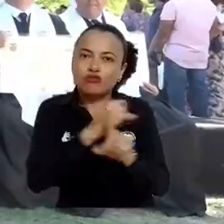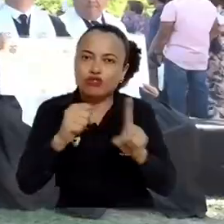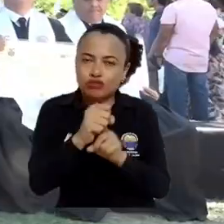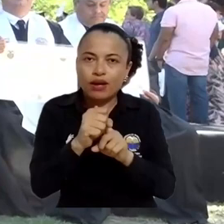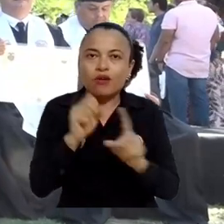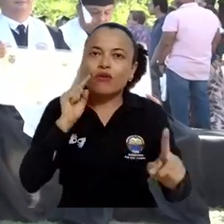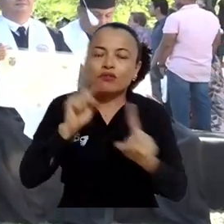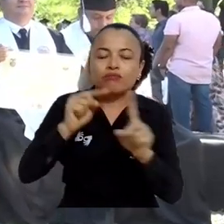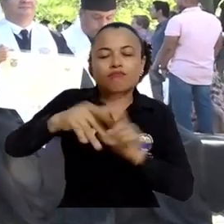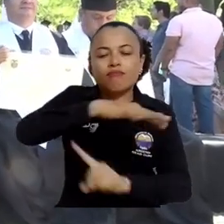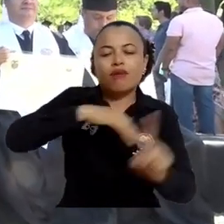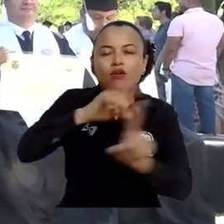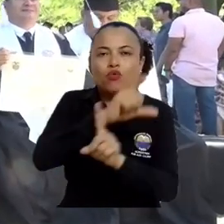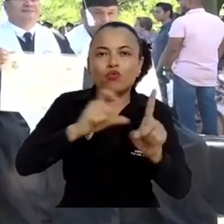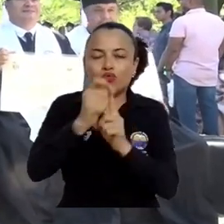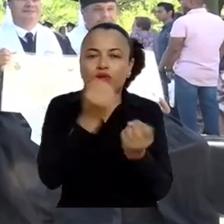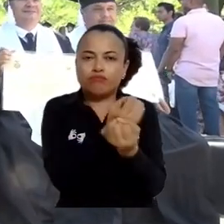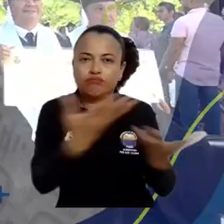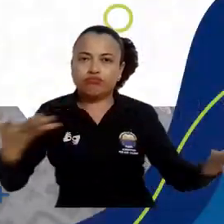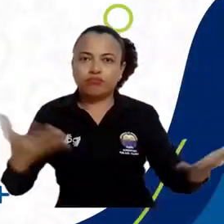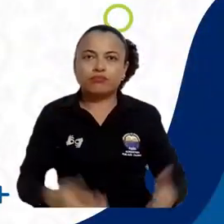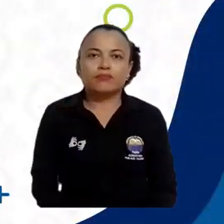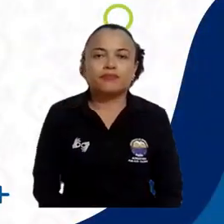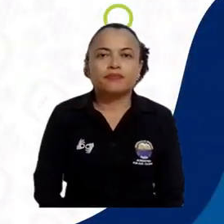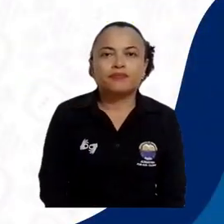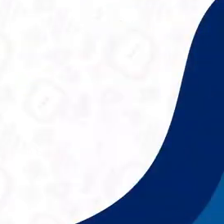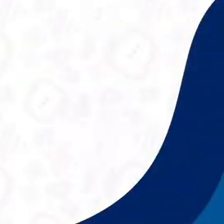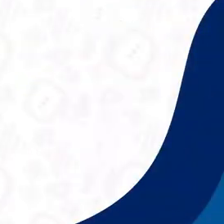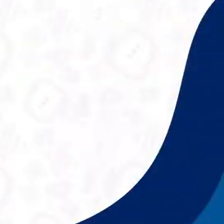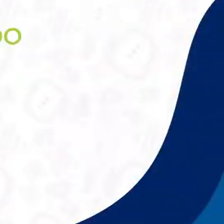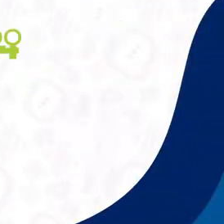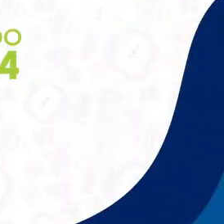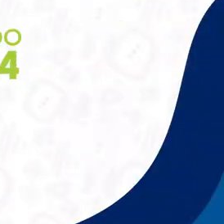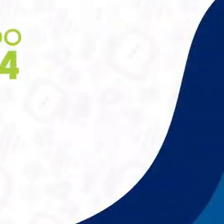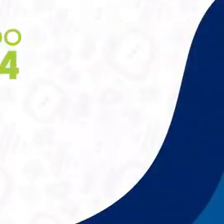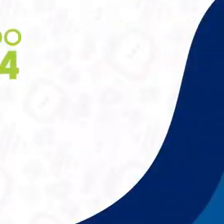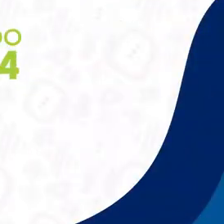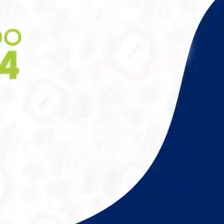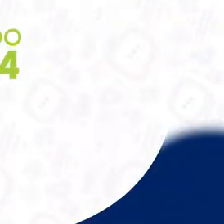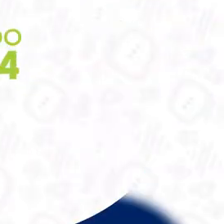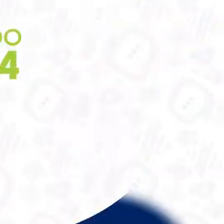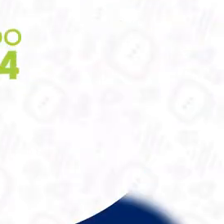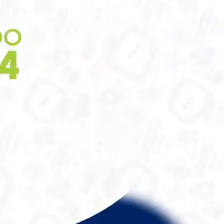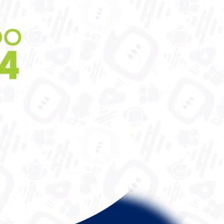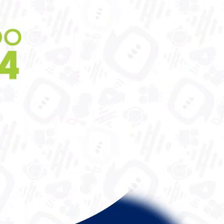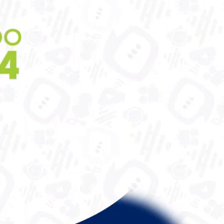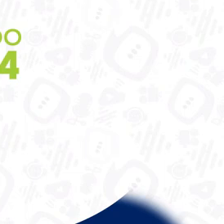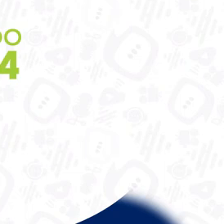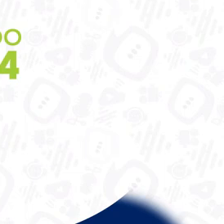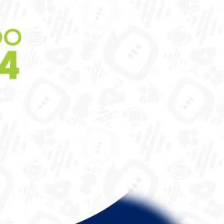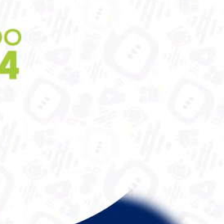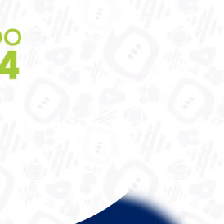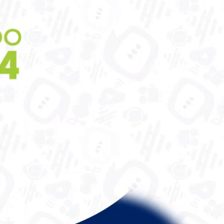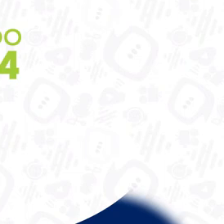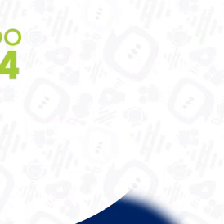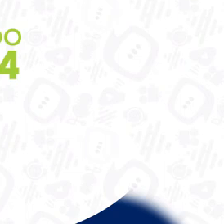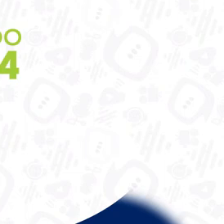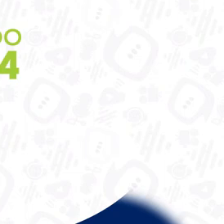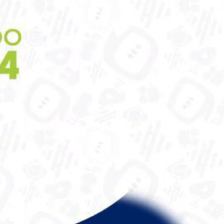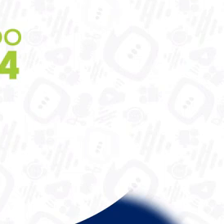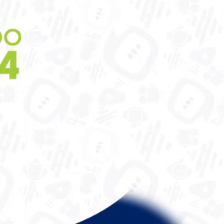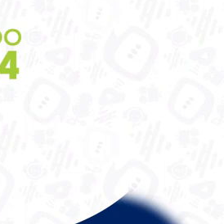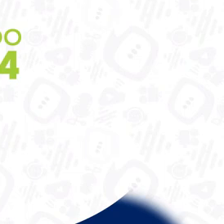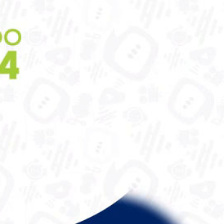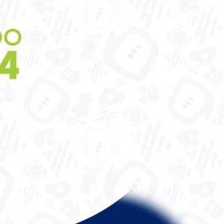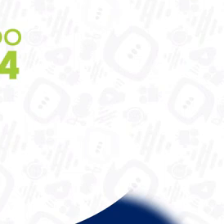el marco de la interculturalidad. Universidad del Magdalena, aún más incluyente e innovadora.